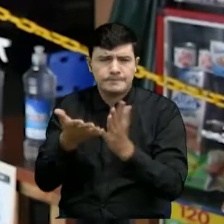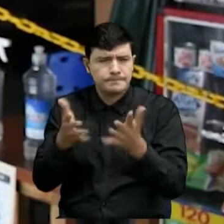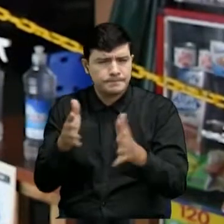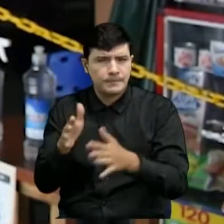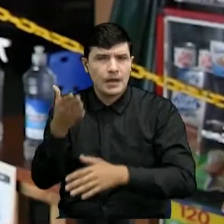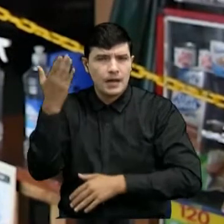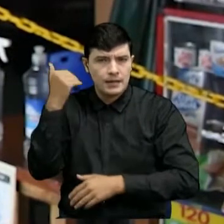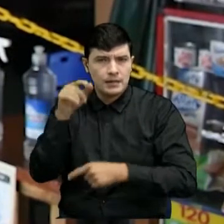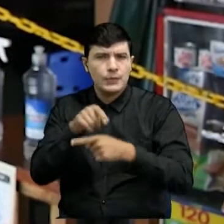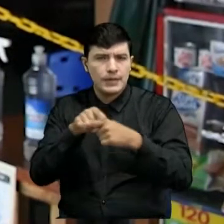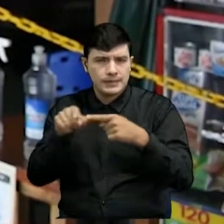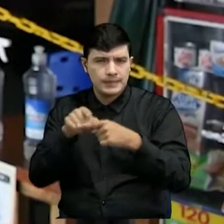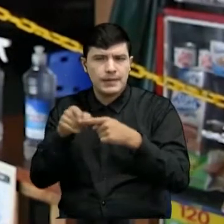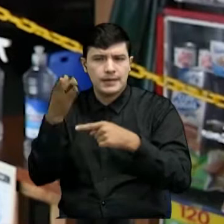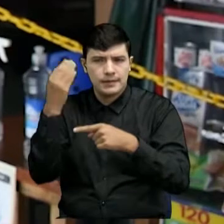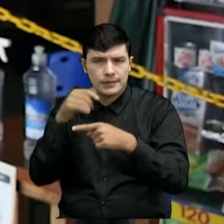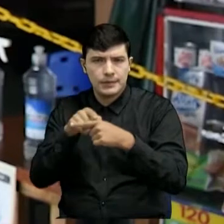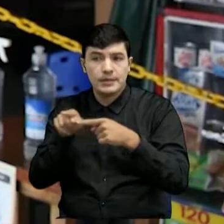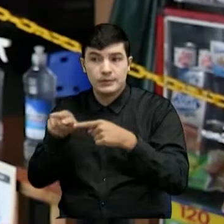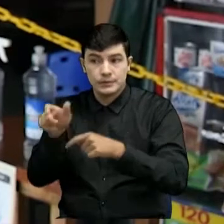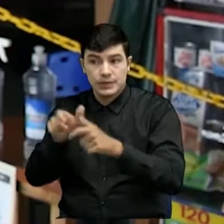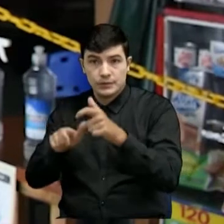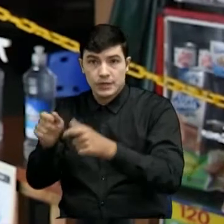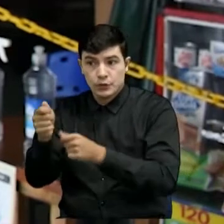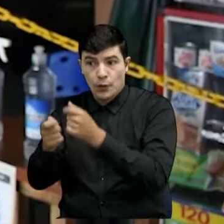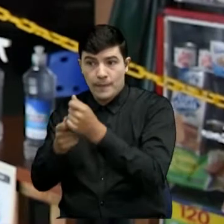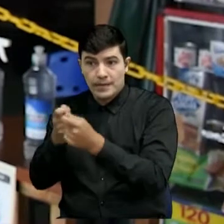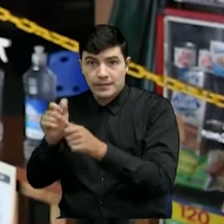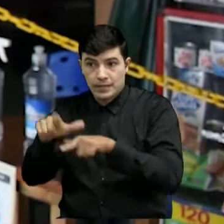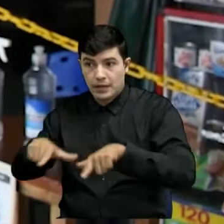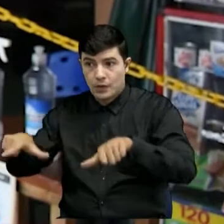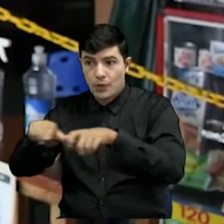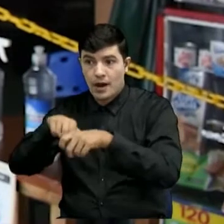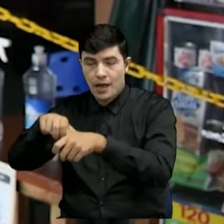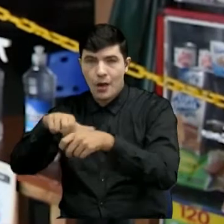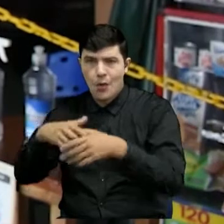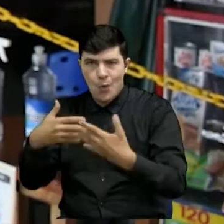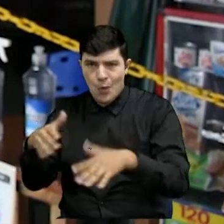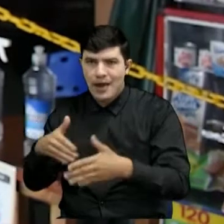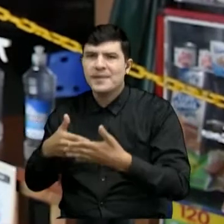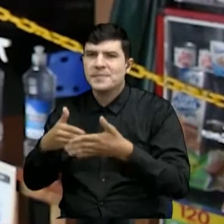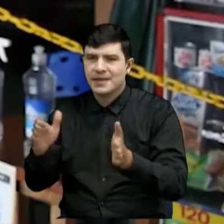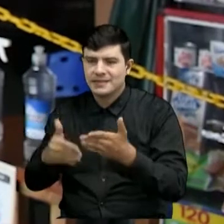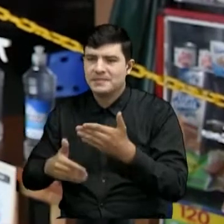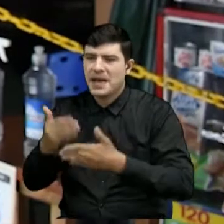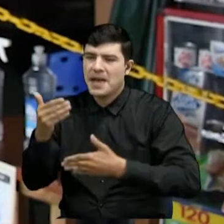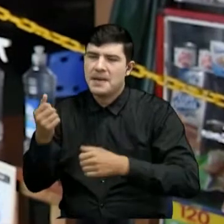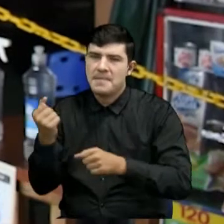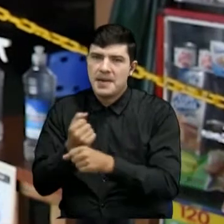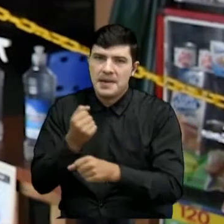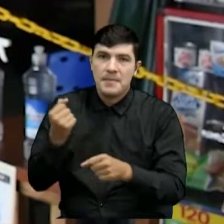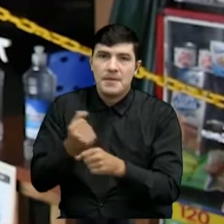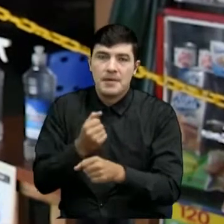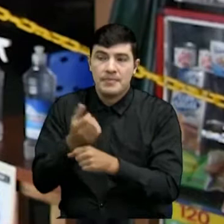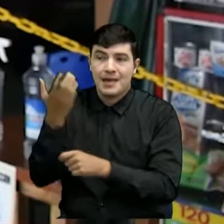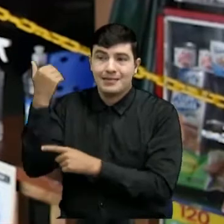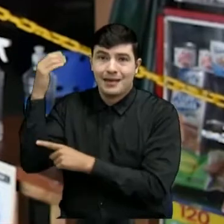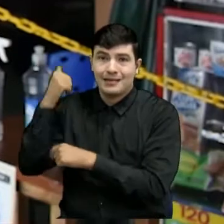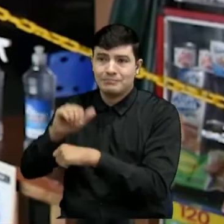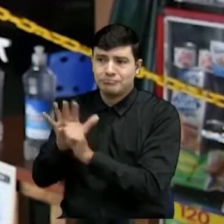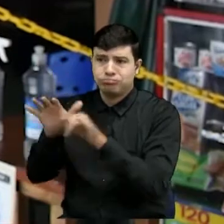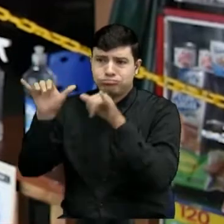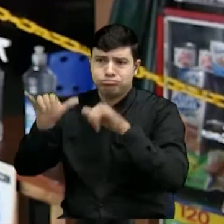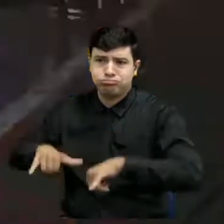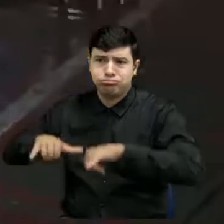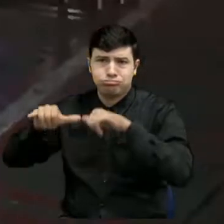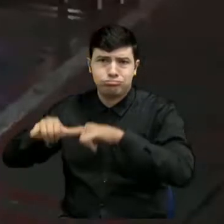una semana los comerciantes de la terminal de transportes iniciaron la reapertura de sus locales tras el cierre realizado por la pandemia del